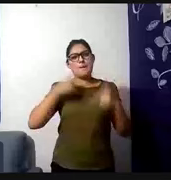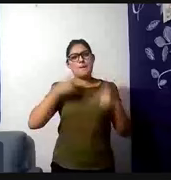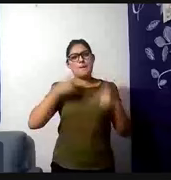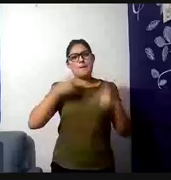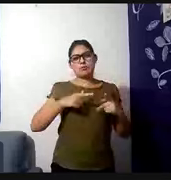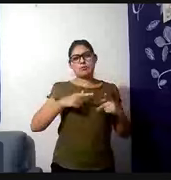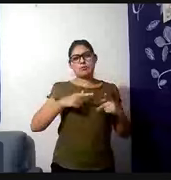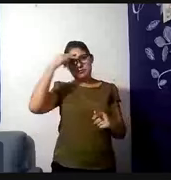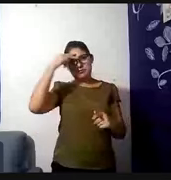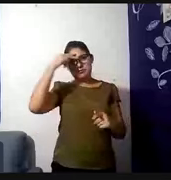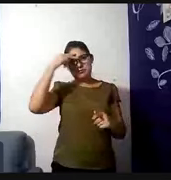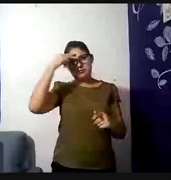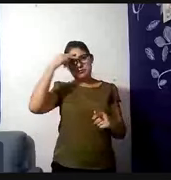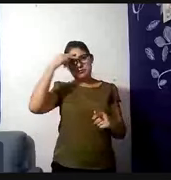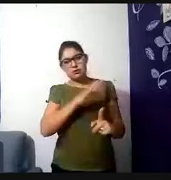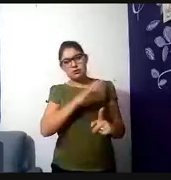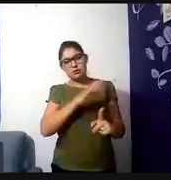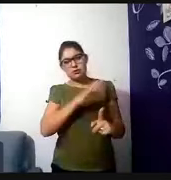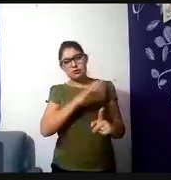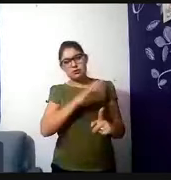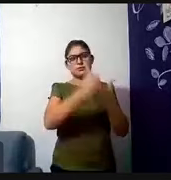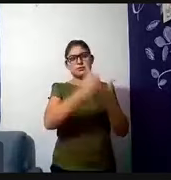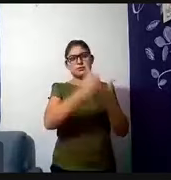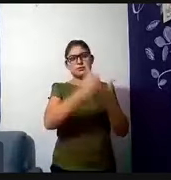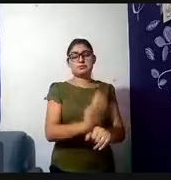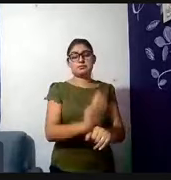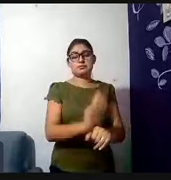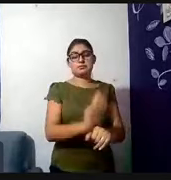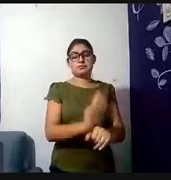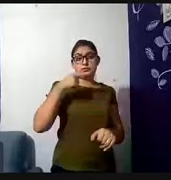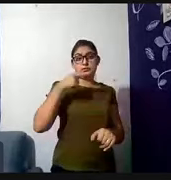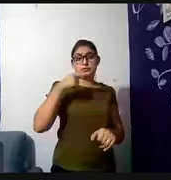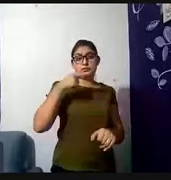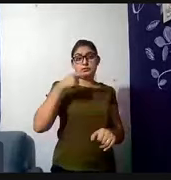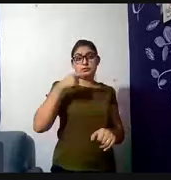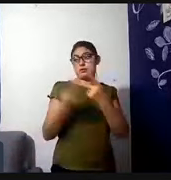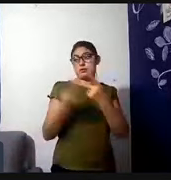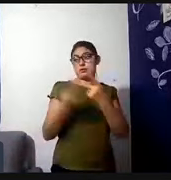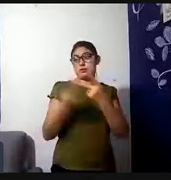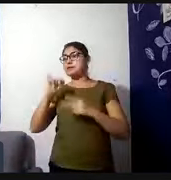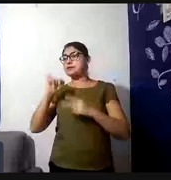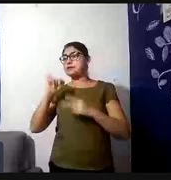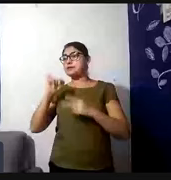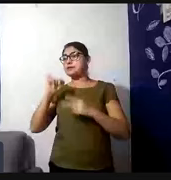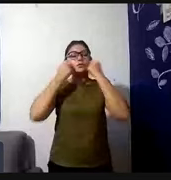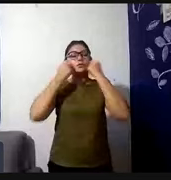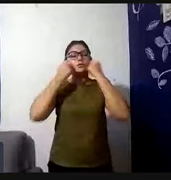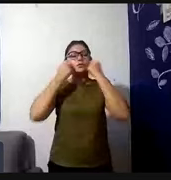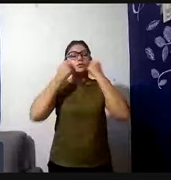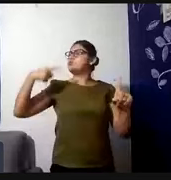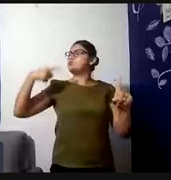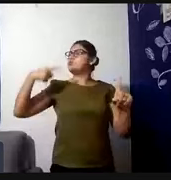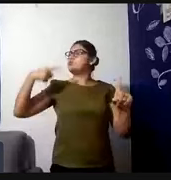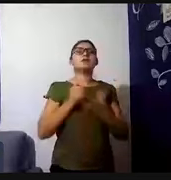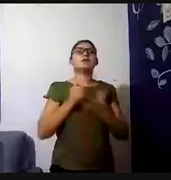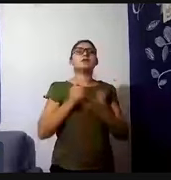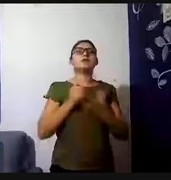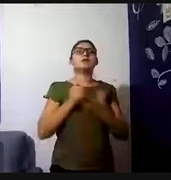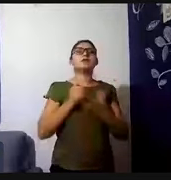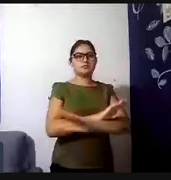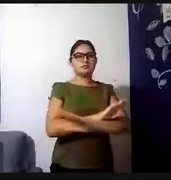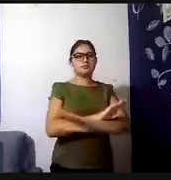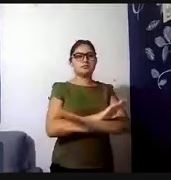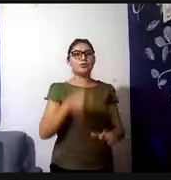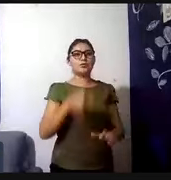pero yo persistiré en mi lucha por los valores. Entonces, cuando tú te compras, encuentras una frase